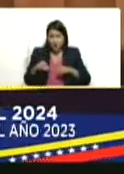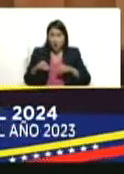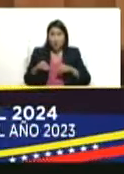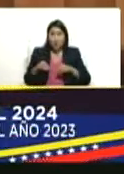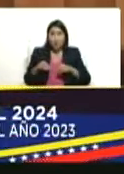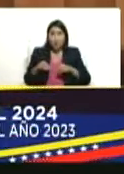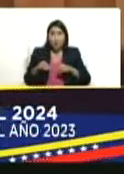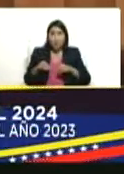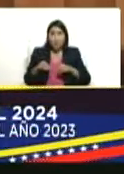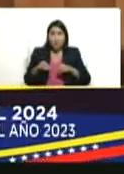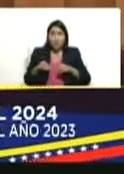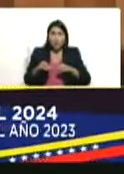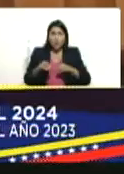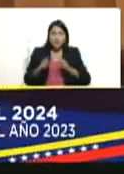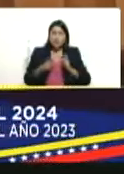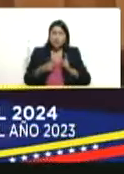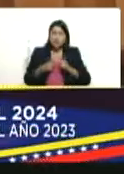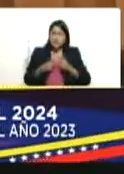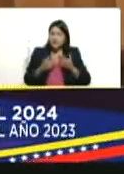Entonces,